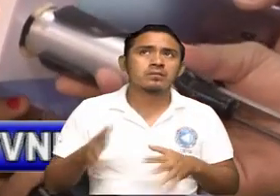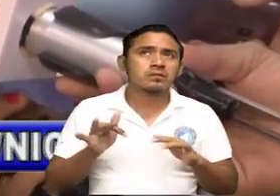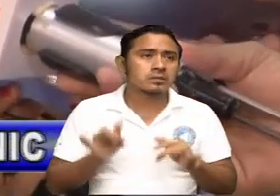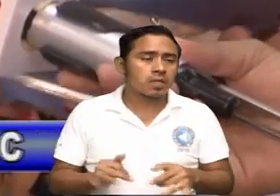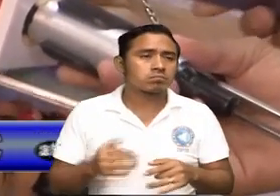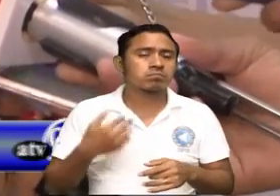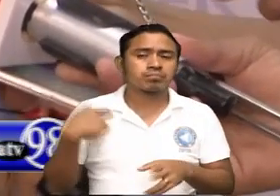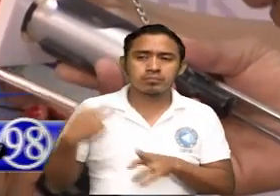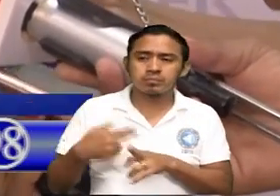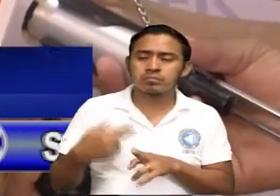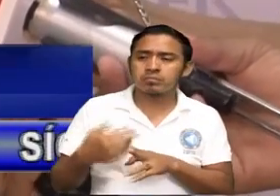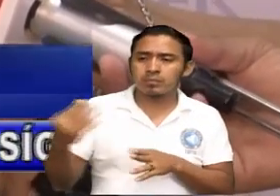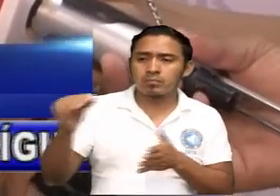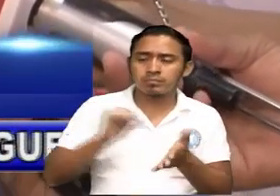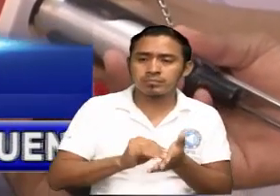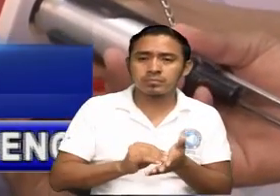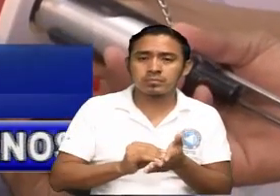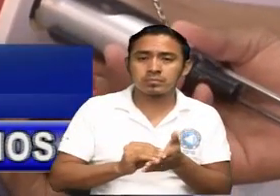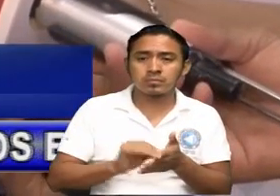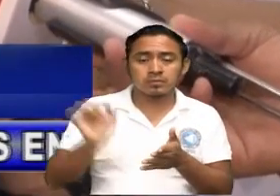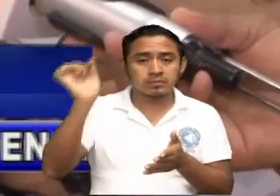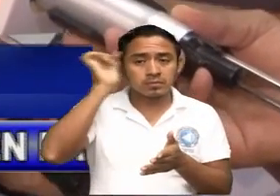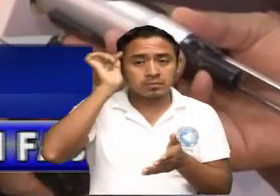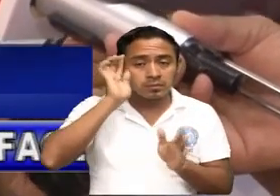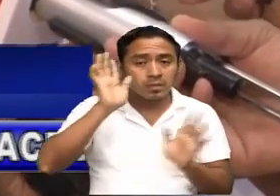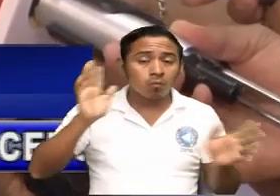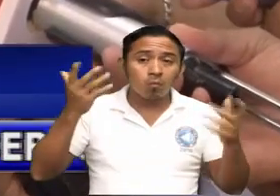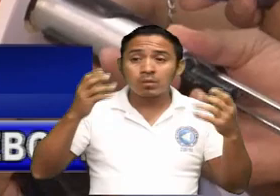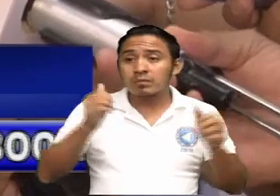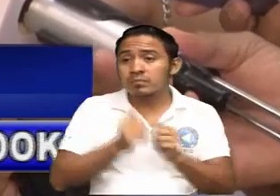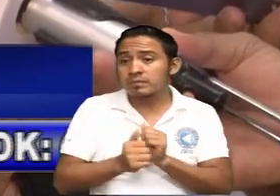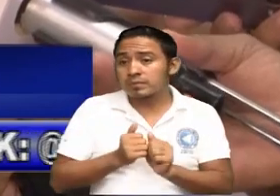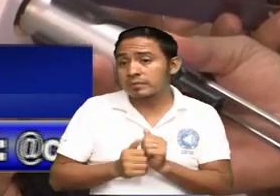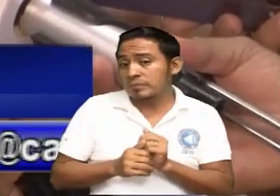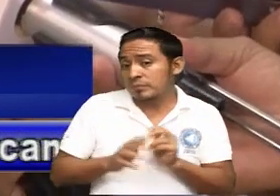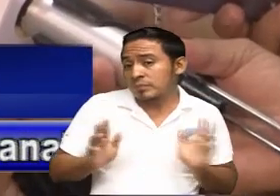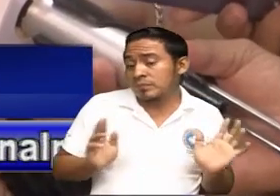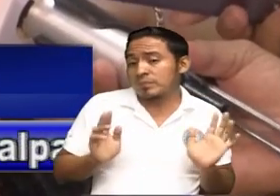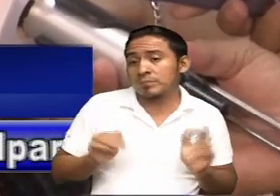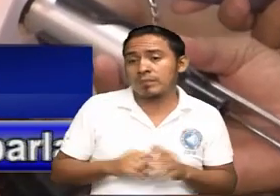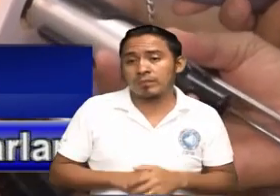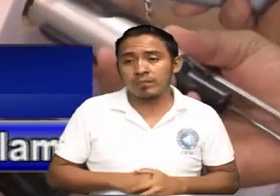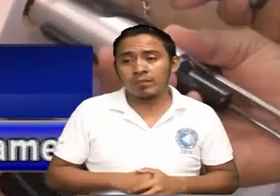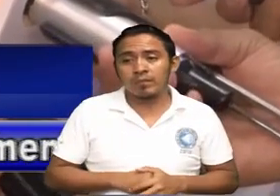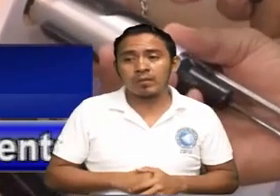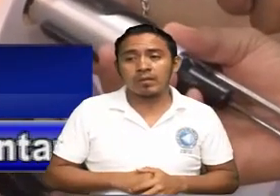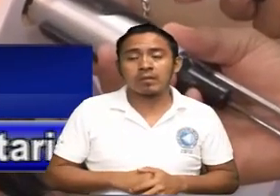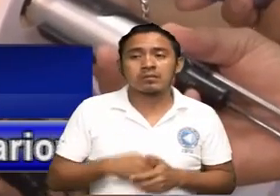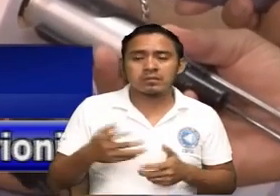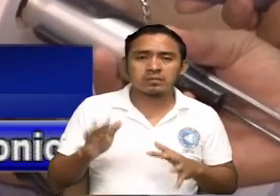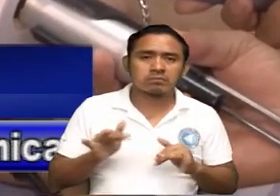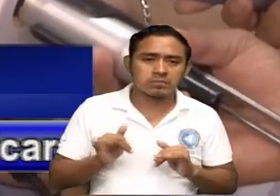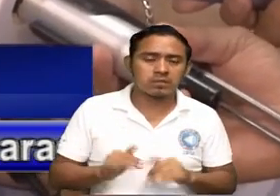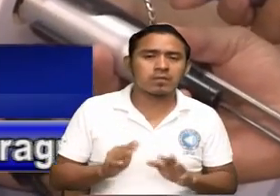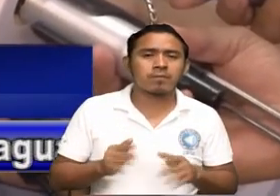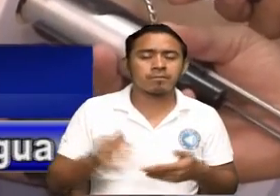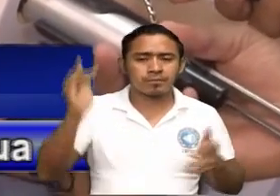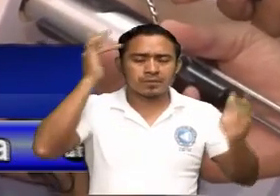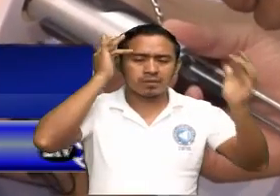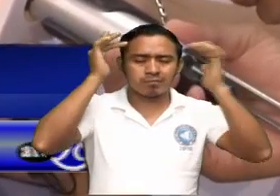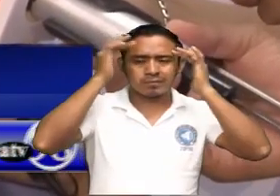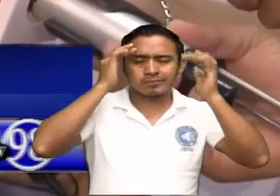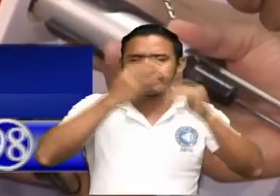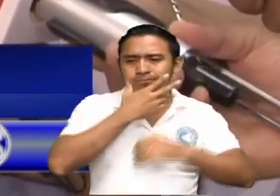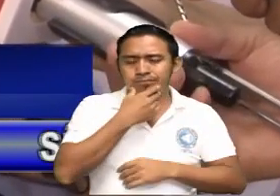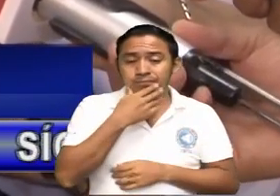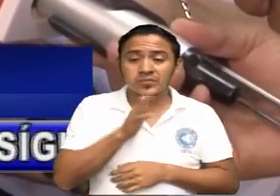hombre previsor de cualquier daño que le pueda ocurrir a las personas. Él se había preocupado de dejar